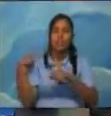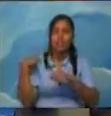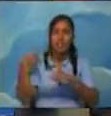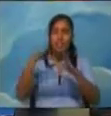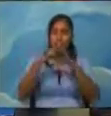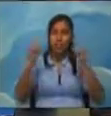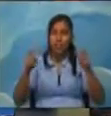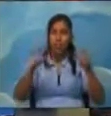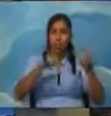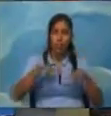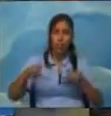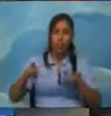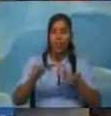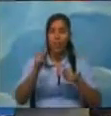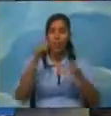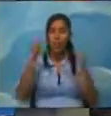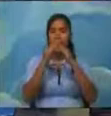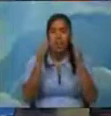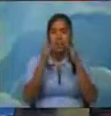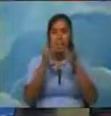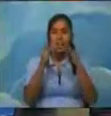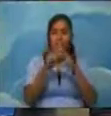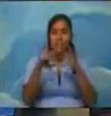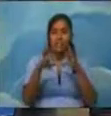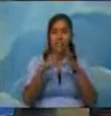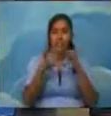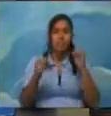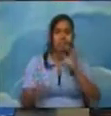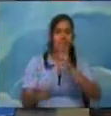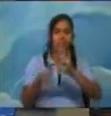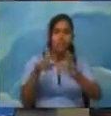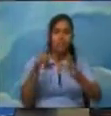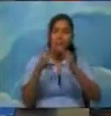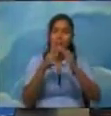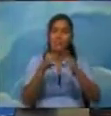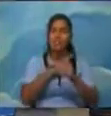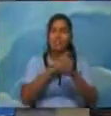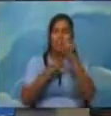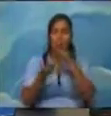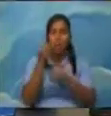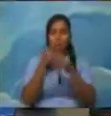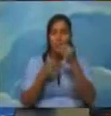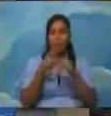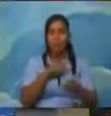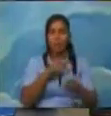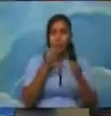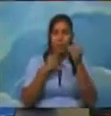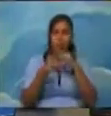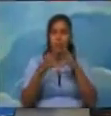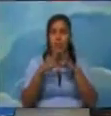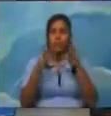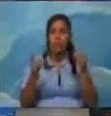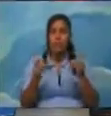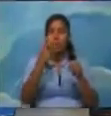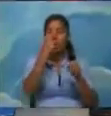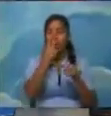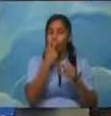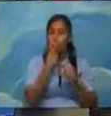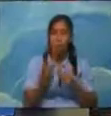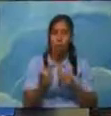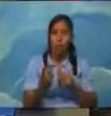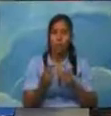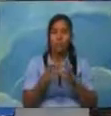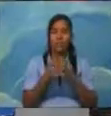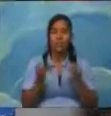les vuelan la casa Amia, que es la casa de alimento, de comida, de medicina para los pobres.